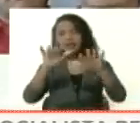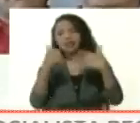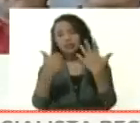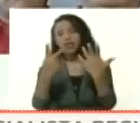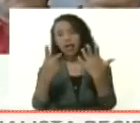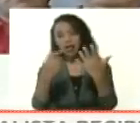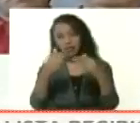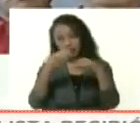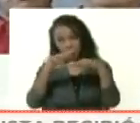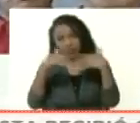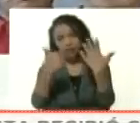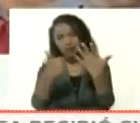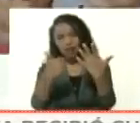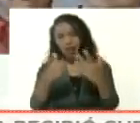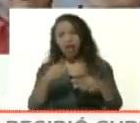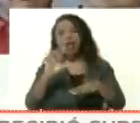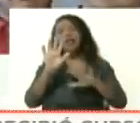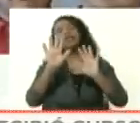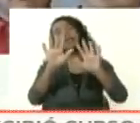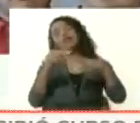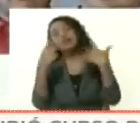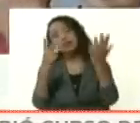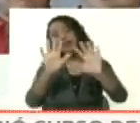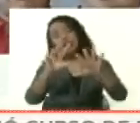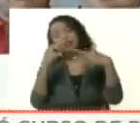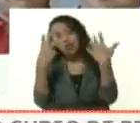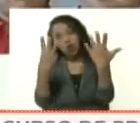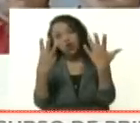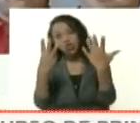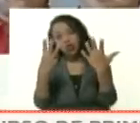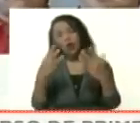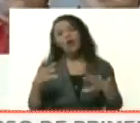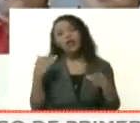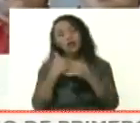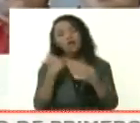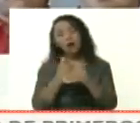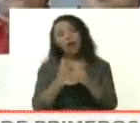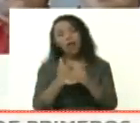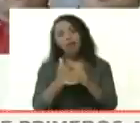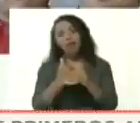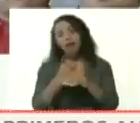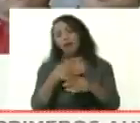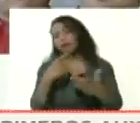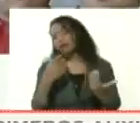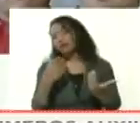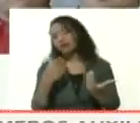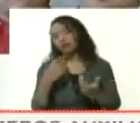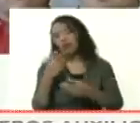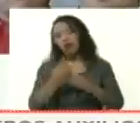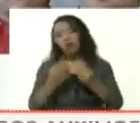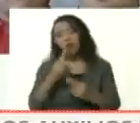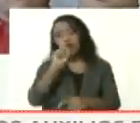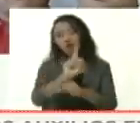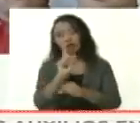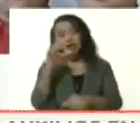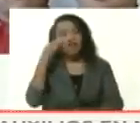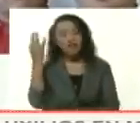17 y 18, pero ya hoy vamos por 18, sí. 18, la única verdad que ha dicho